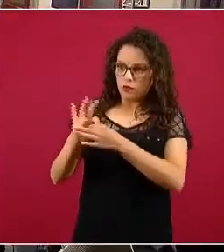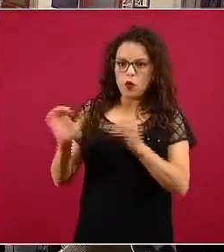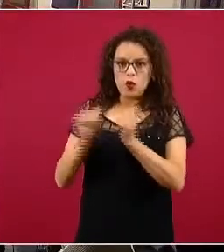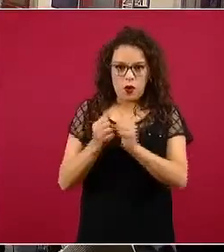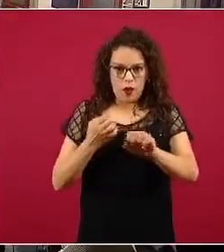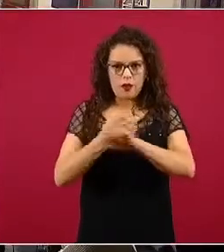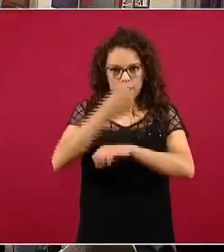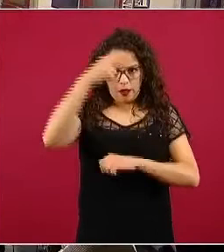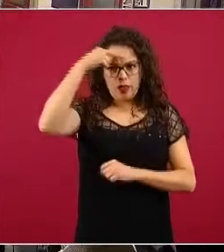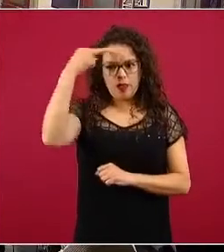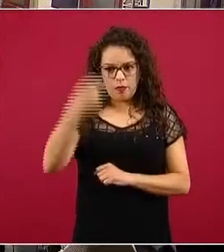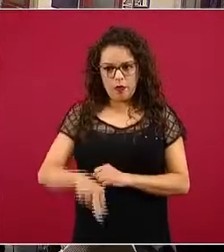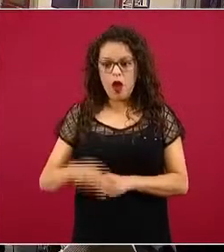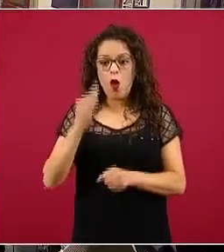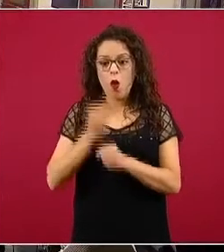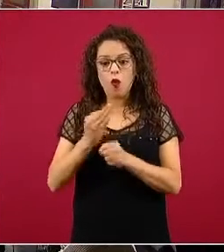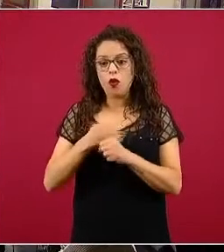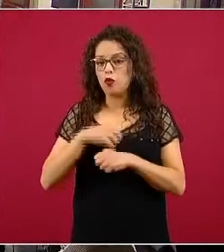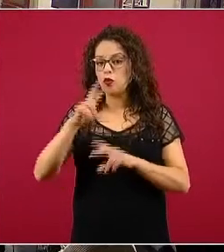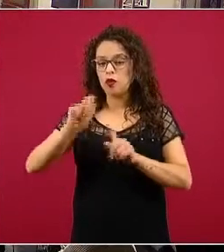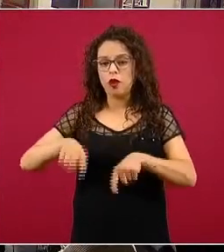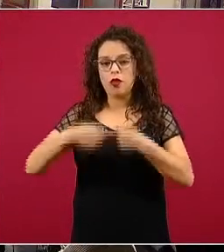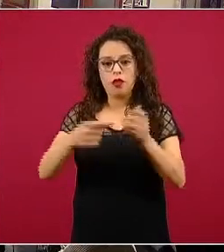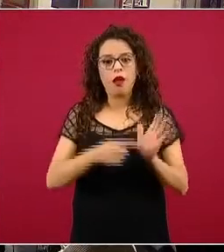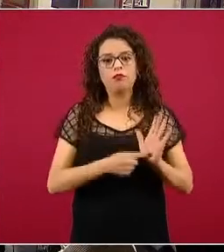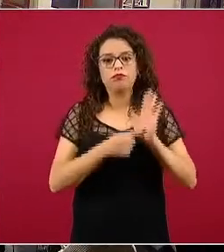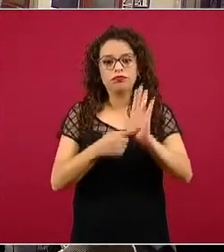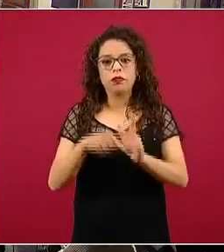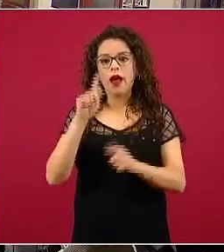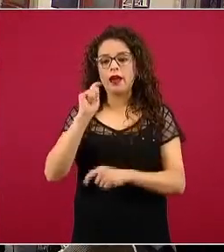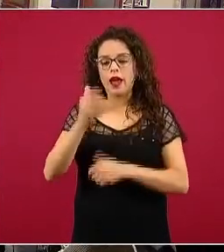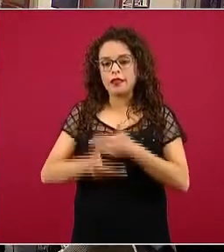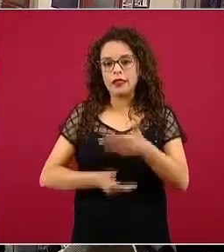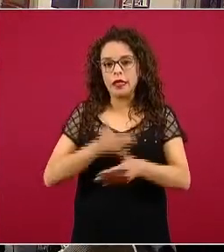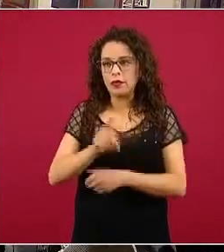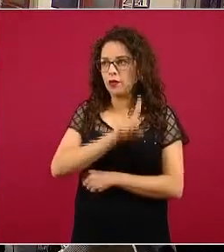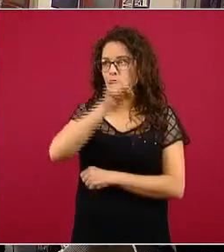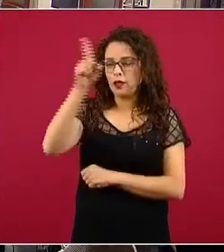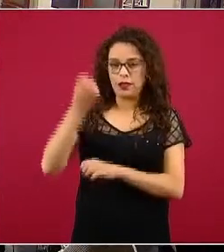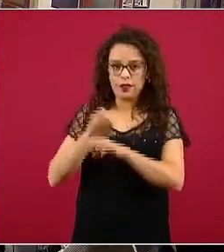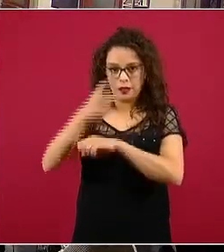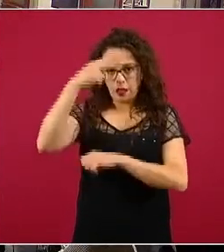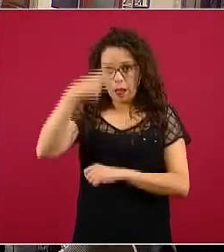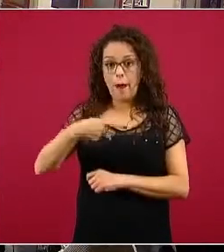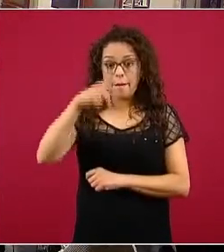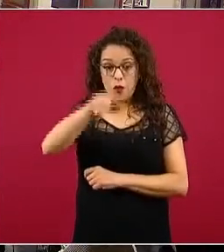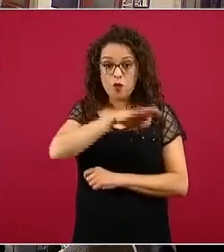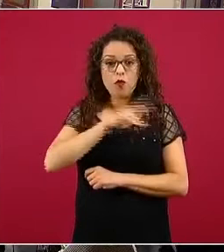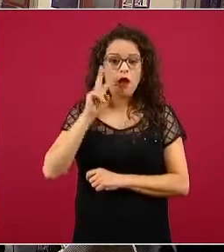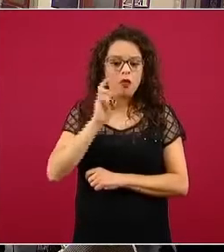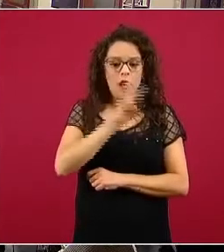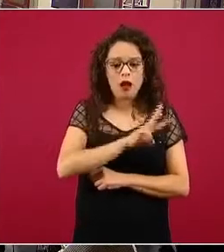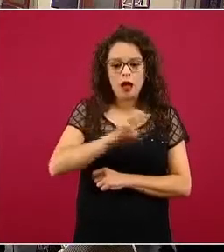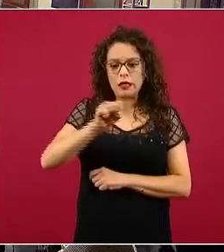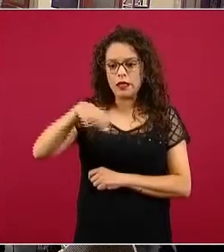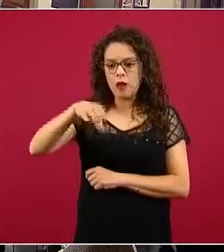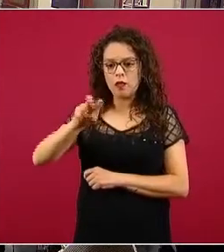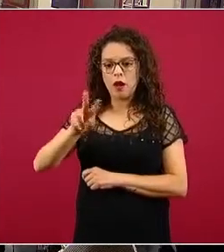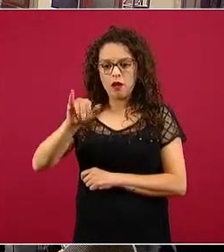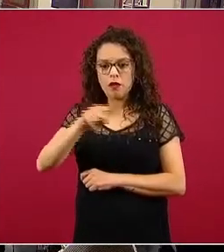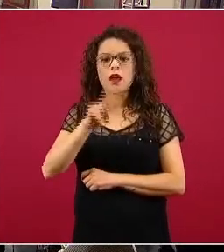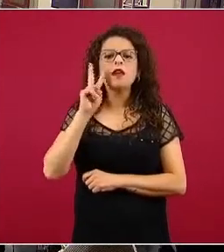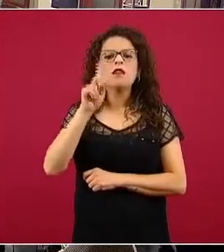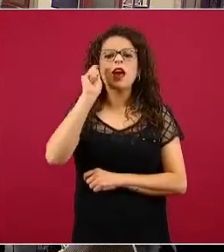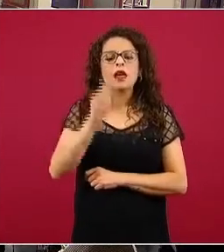momento no presenté los datos de afluencia de los servicios del Estado de México, pero si entran a la página de la Secretaría de Movilidad podrán consultar también los datos del